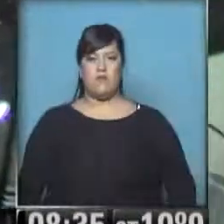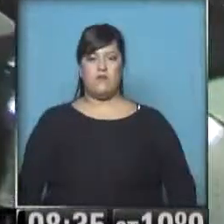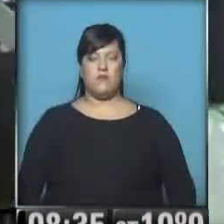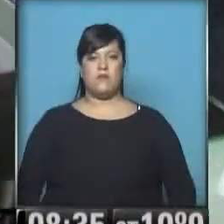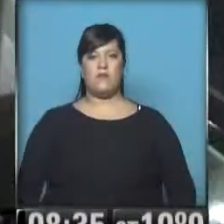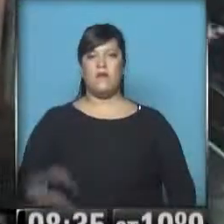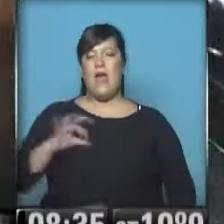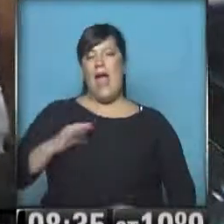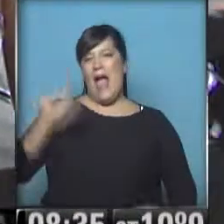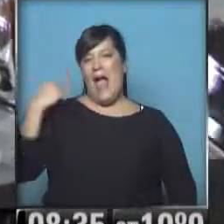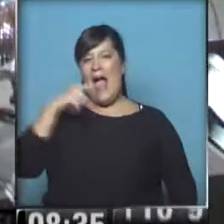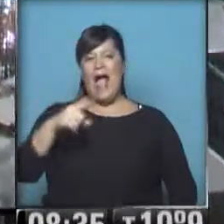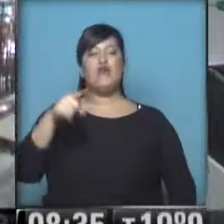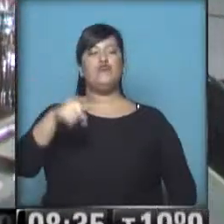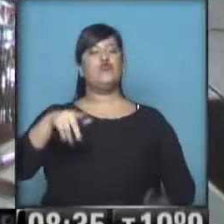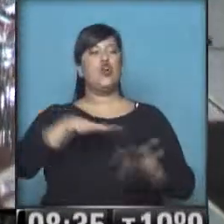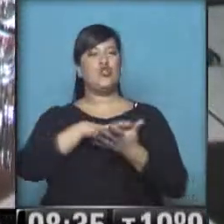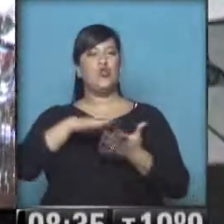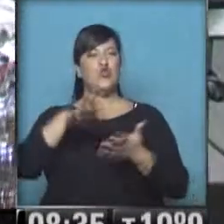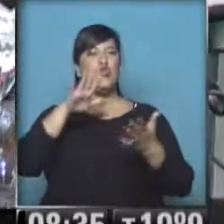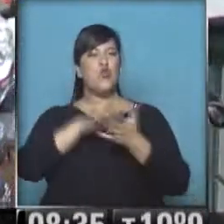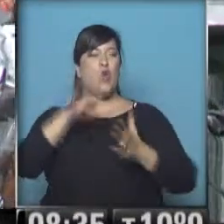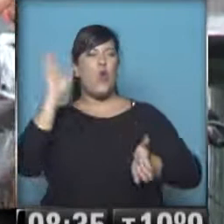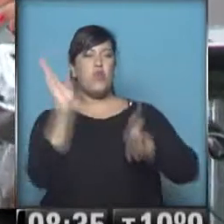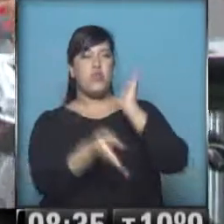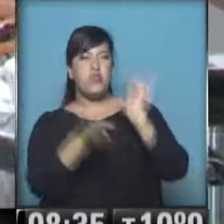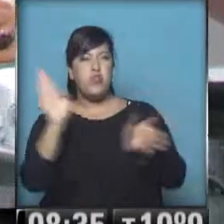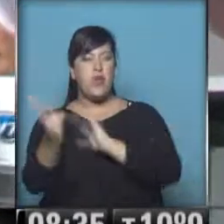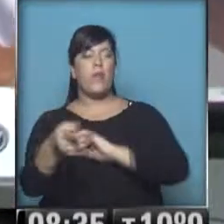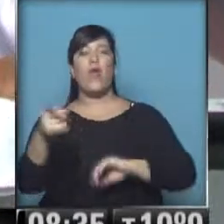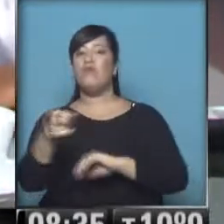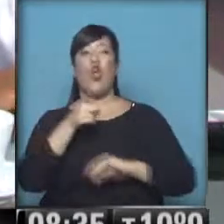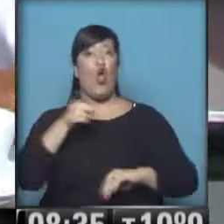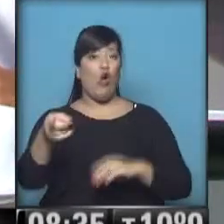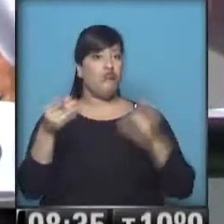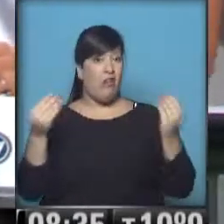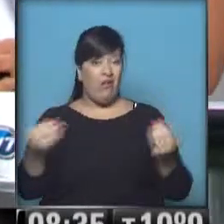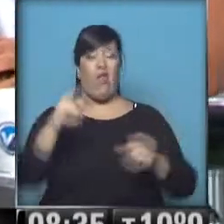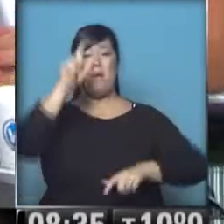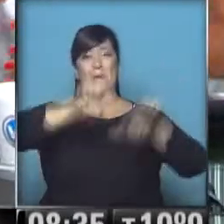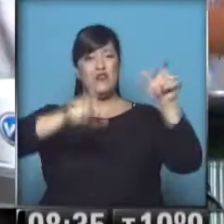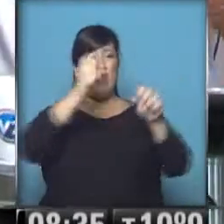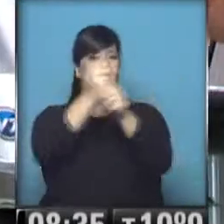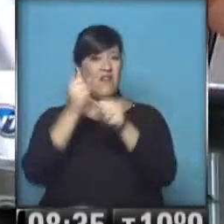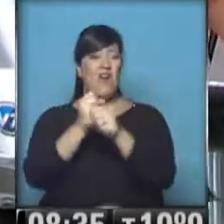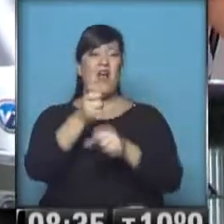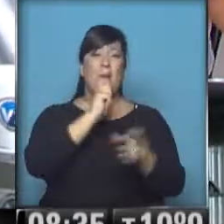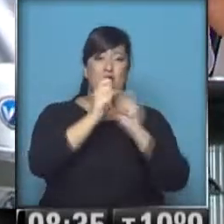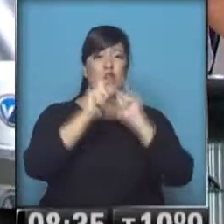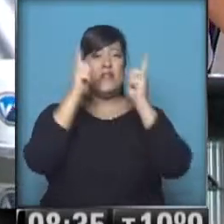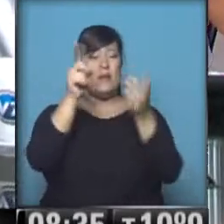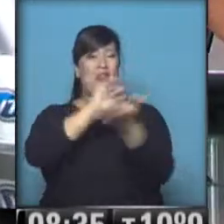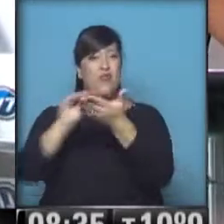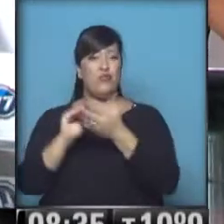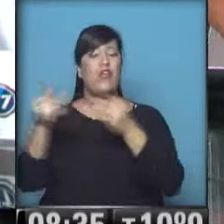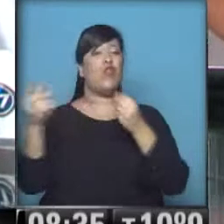Hace algunos años vivíamos una situación de represión en contra de algunos trabajadores, periodistas, incluso legisladores. Hablamos de lo